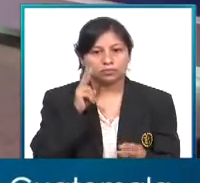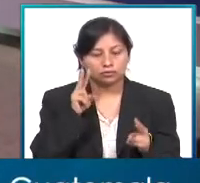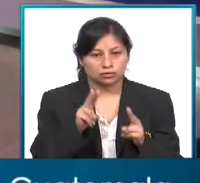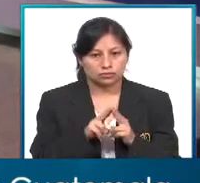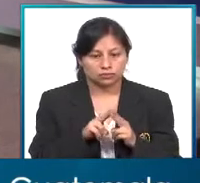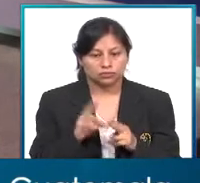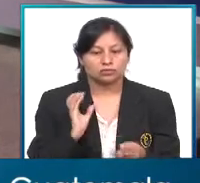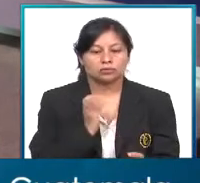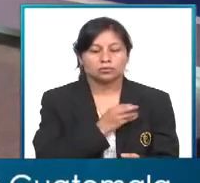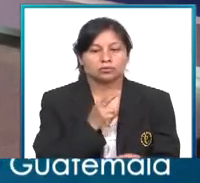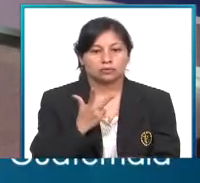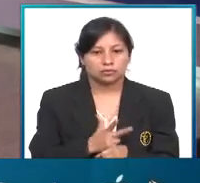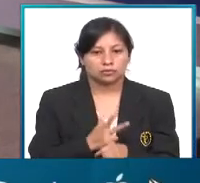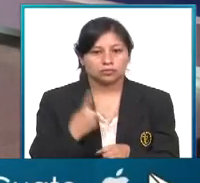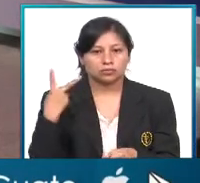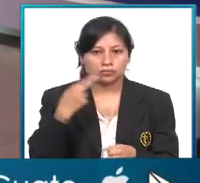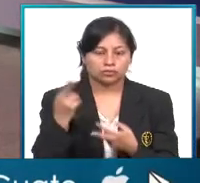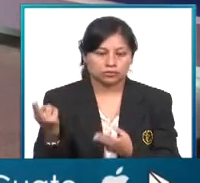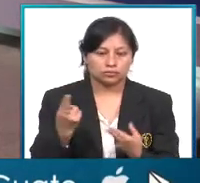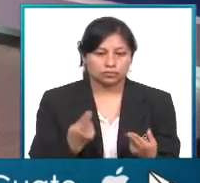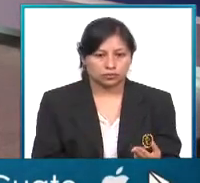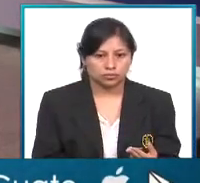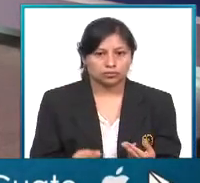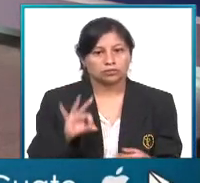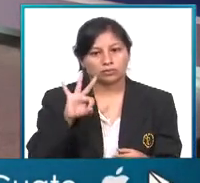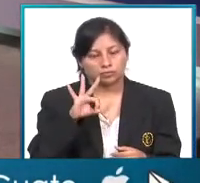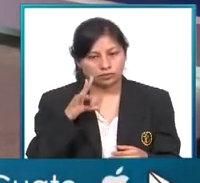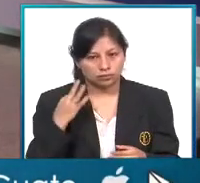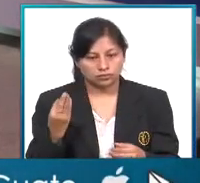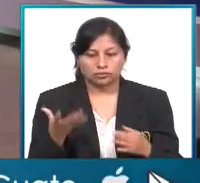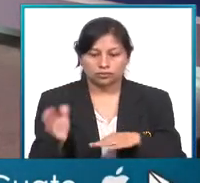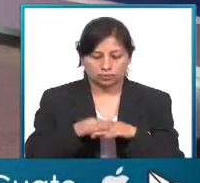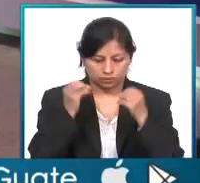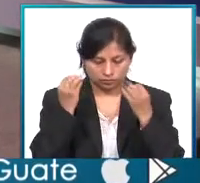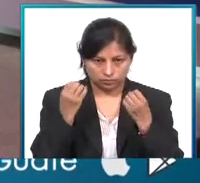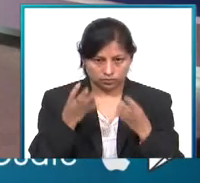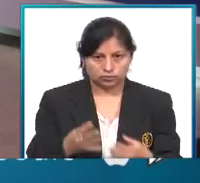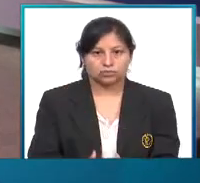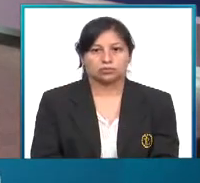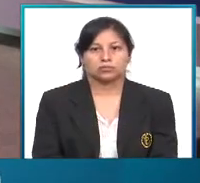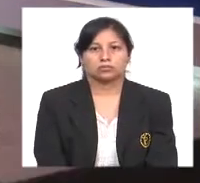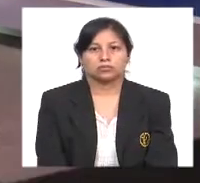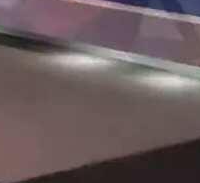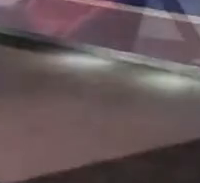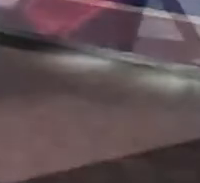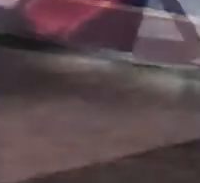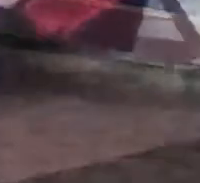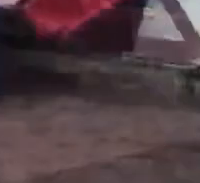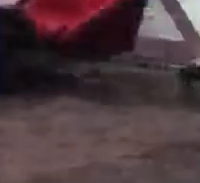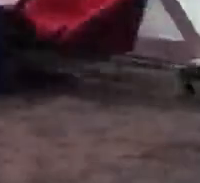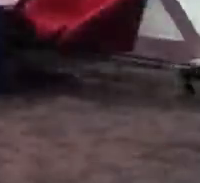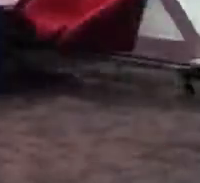como Congreso Web. Tiempo de pausa y cuando regresemos en nuestro tercer bloque, más información.